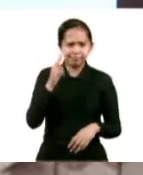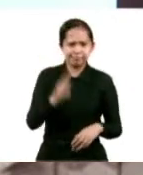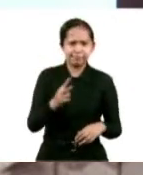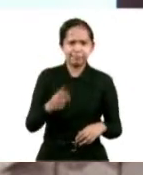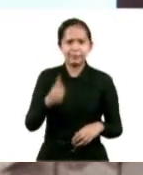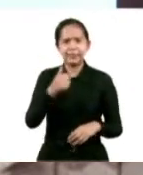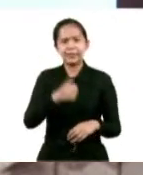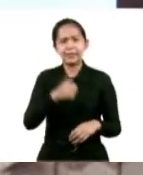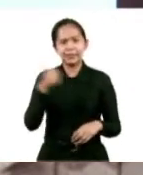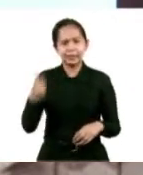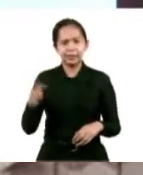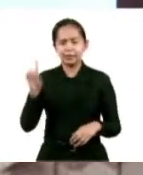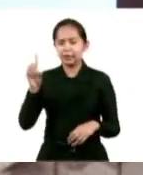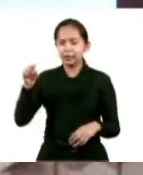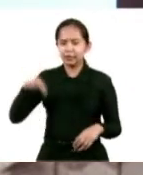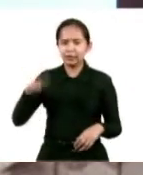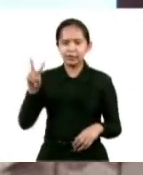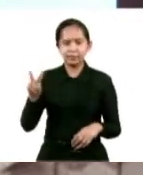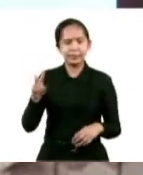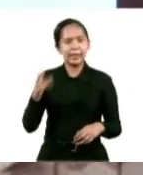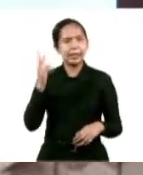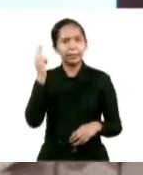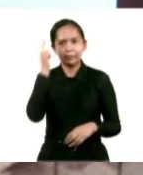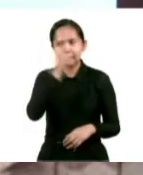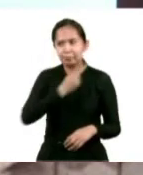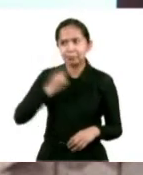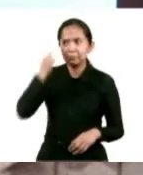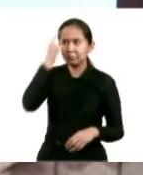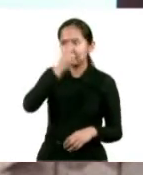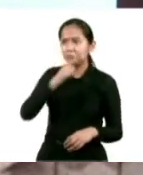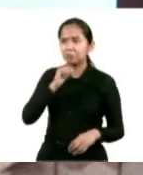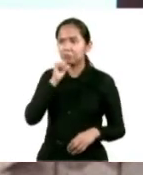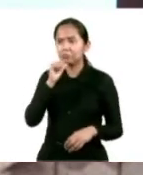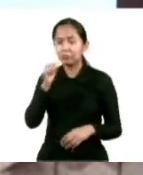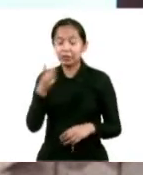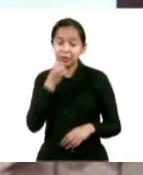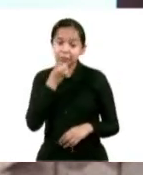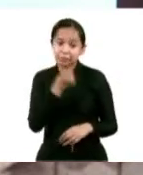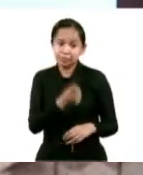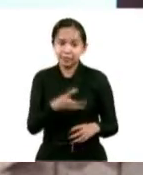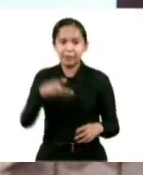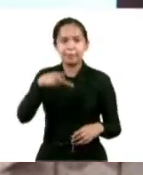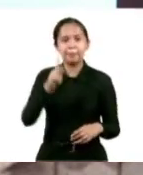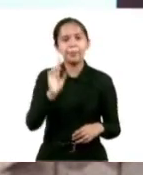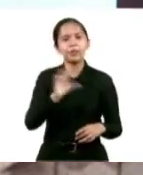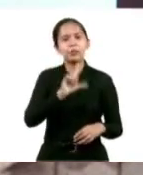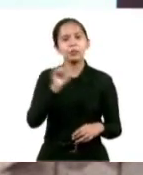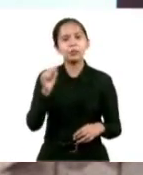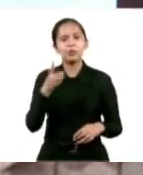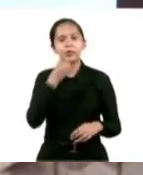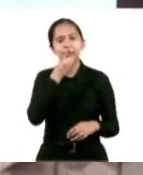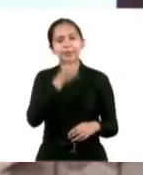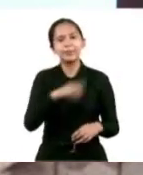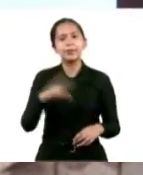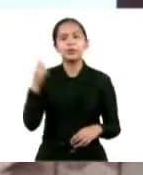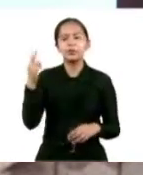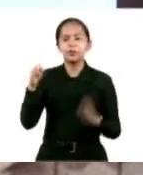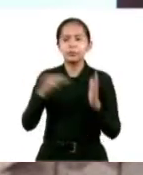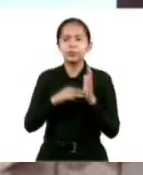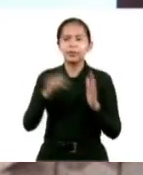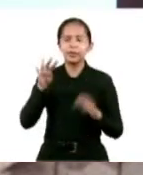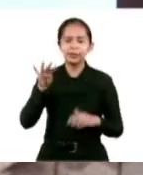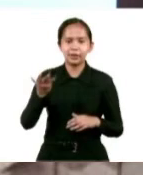una. DNB señala que no se realizaron inspecciones, sin embargo, ellos mismos reconocen que se contrató una inspección topográfica en 2019 y